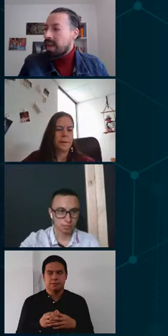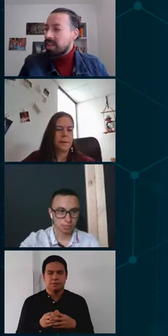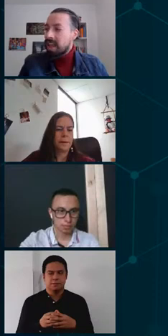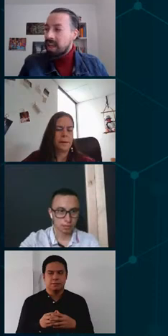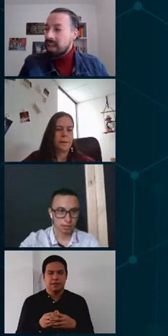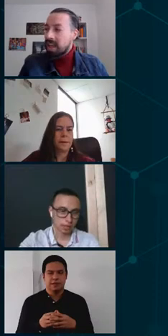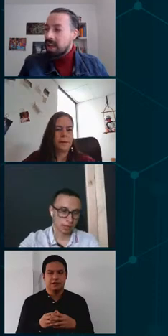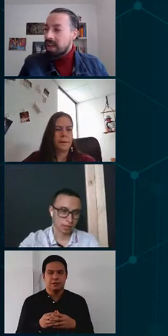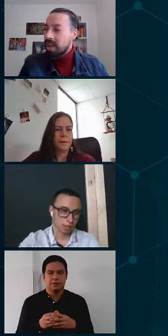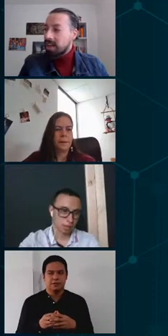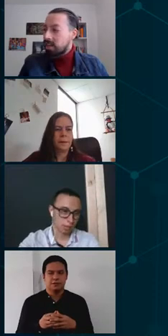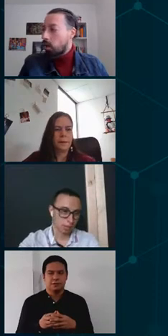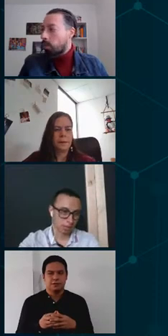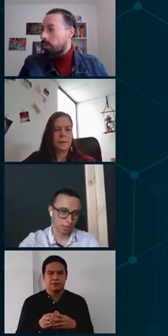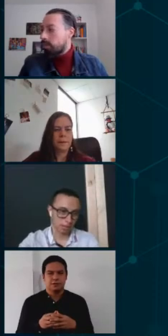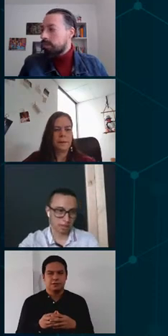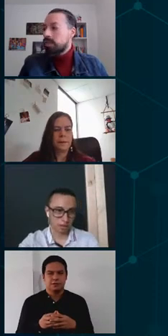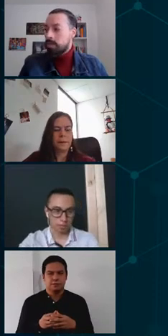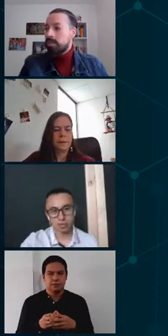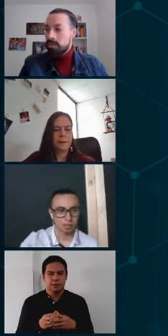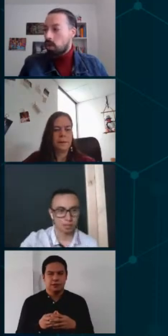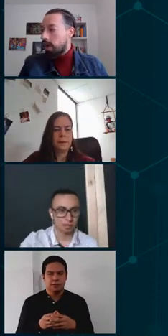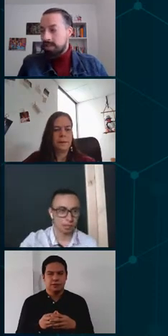Creo que me adelanté. Como